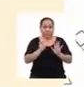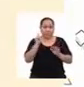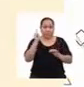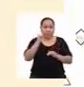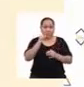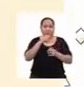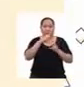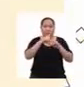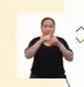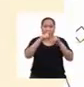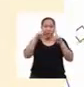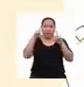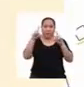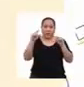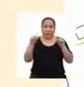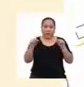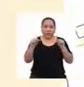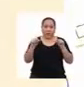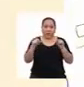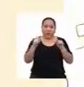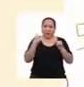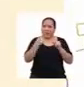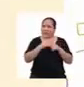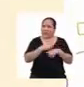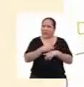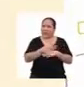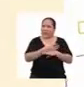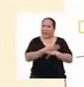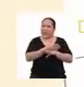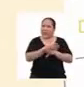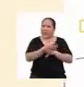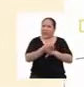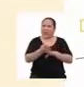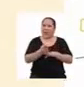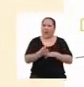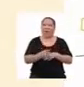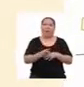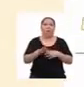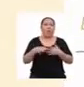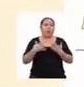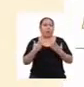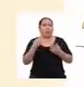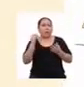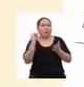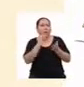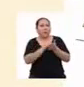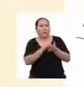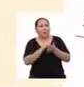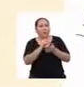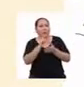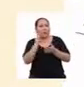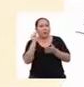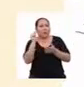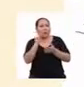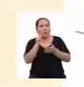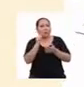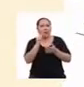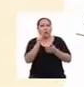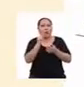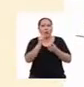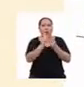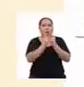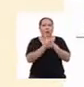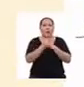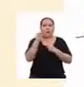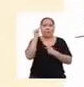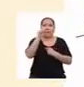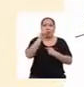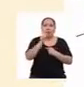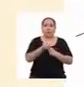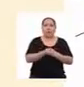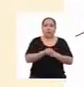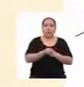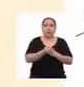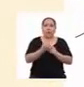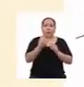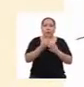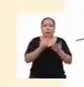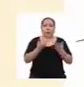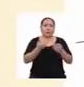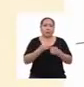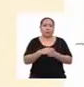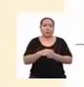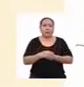este párrafo es bastante extenso. Podemos poner un punto en lugar del punto y coma antes de sin